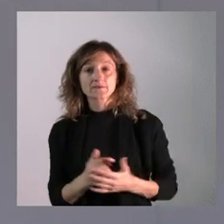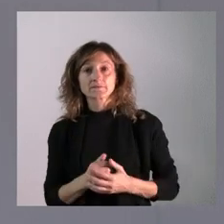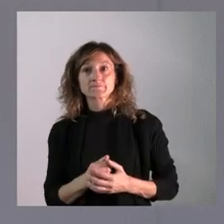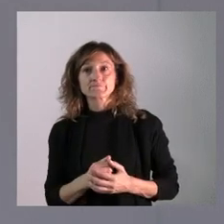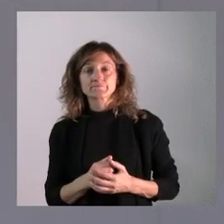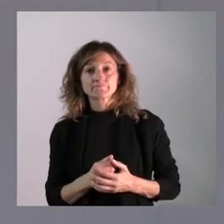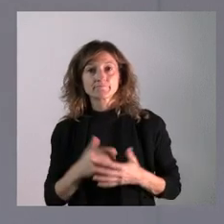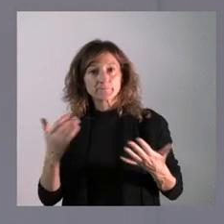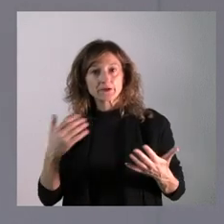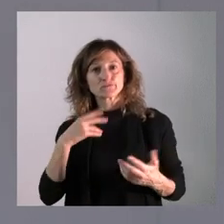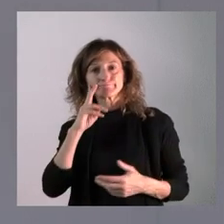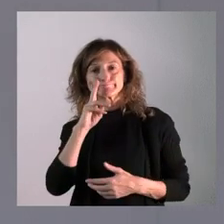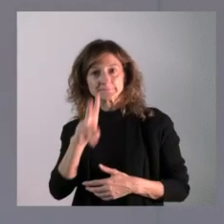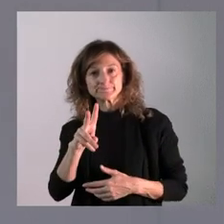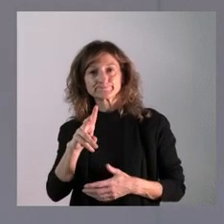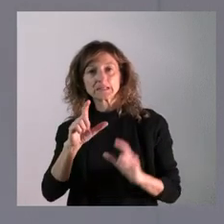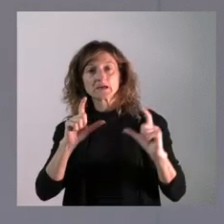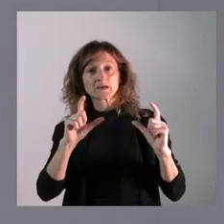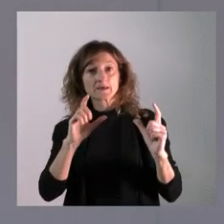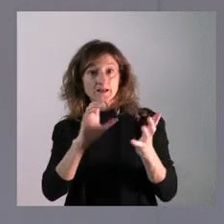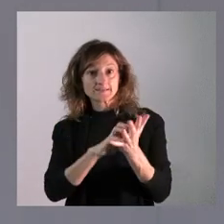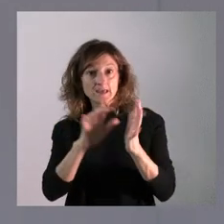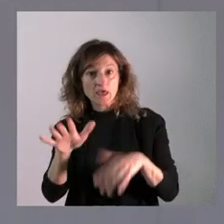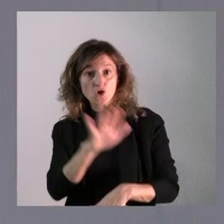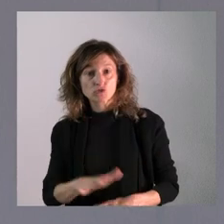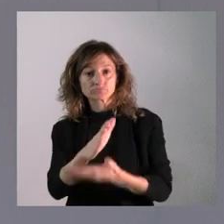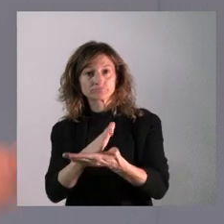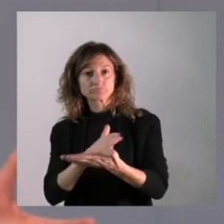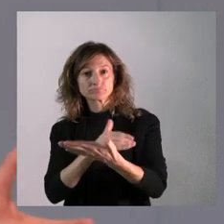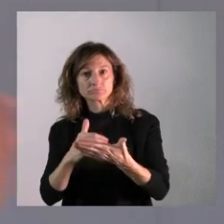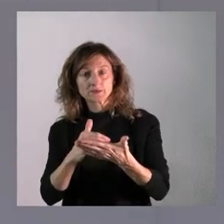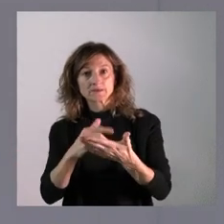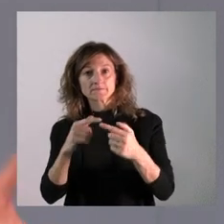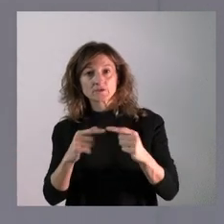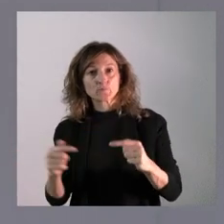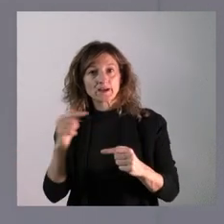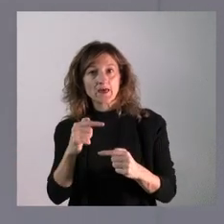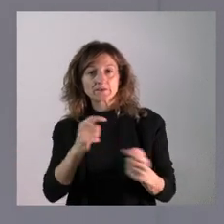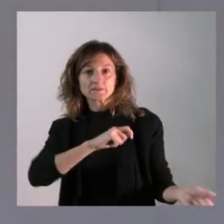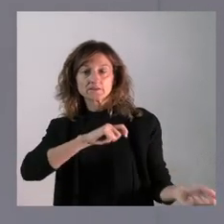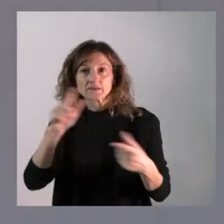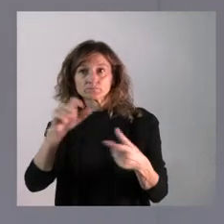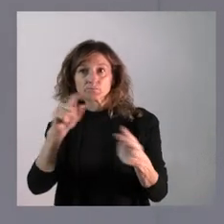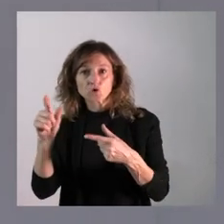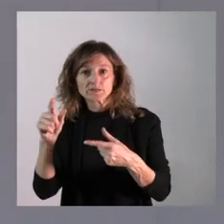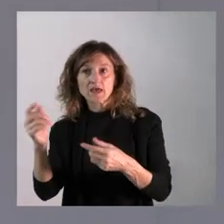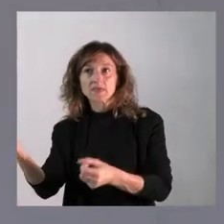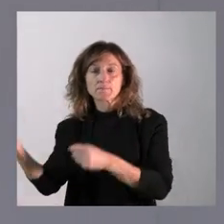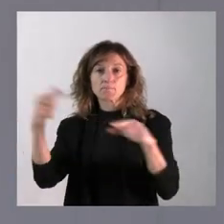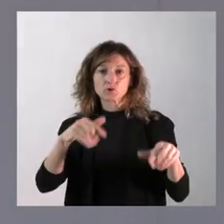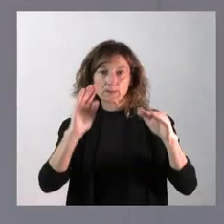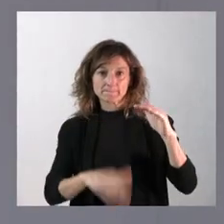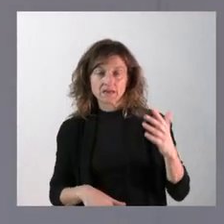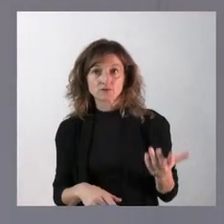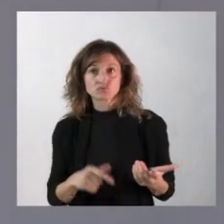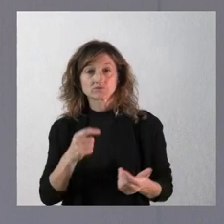hace perder de vista que castigue y león es una comunidad Autónoma con un superávit comercial que exporta más de lo que importa en un país que